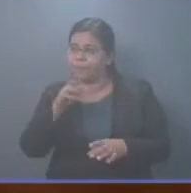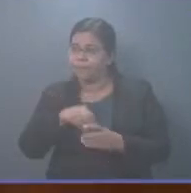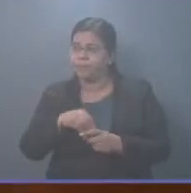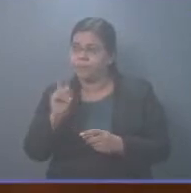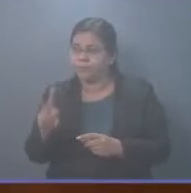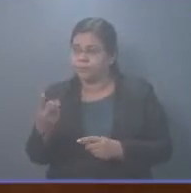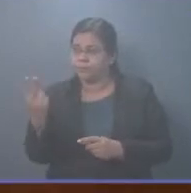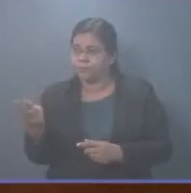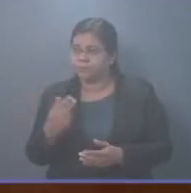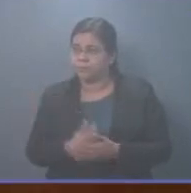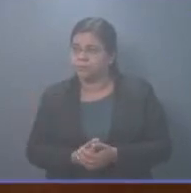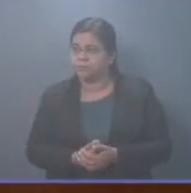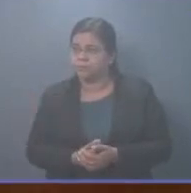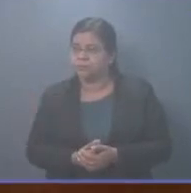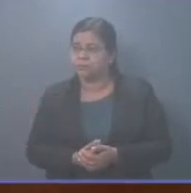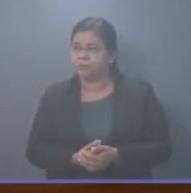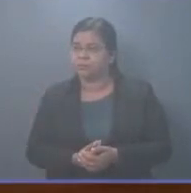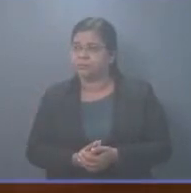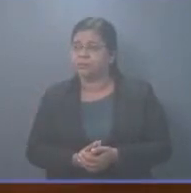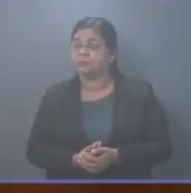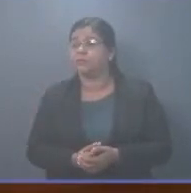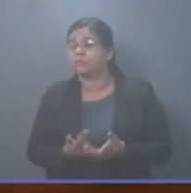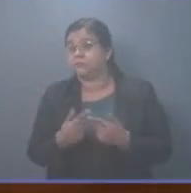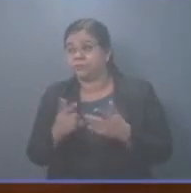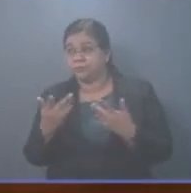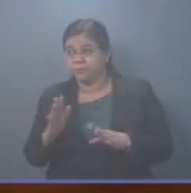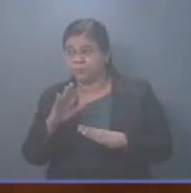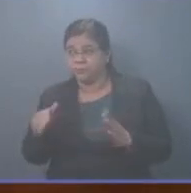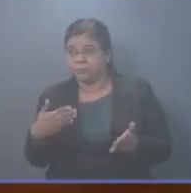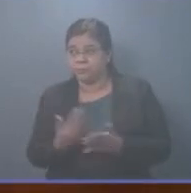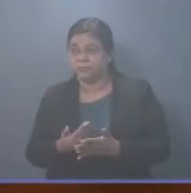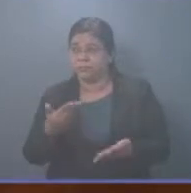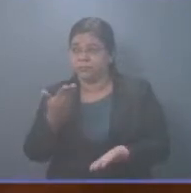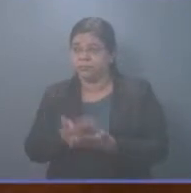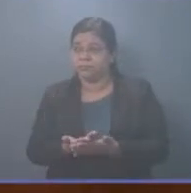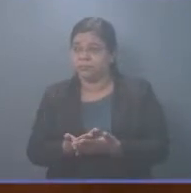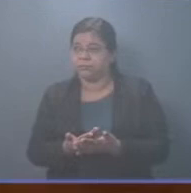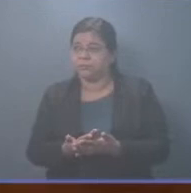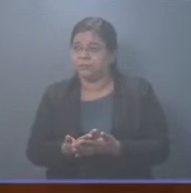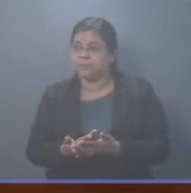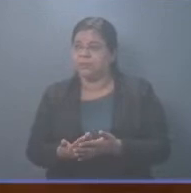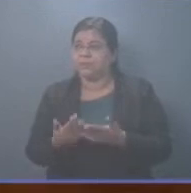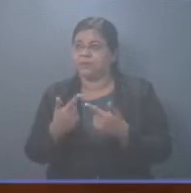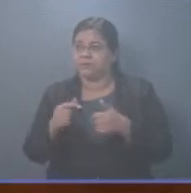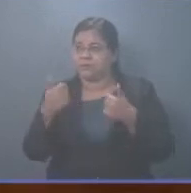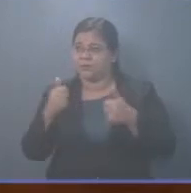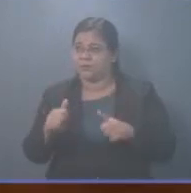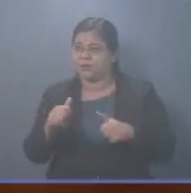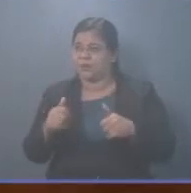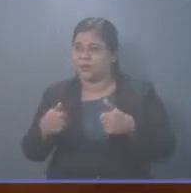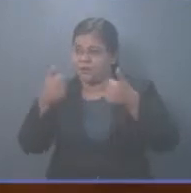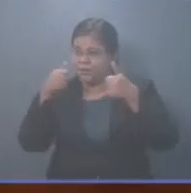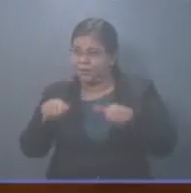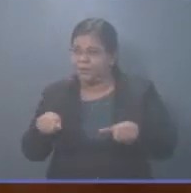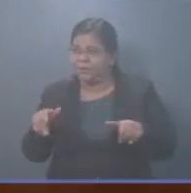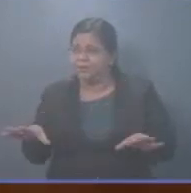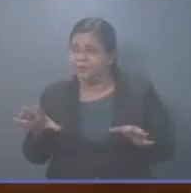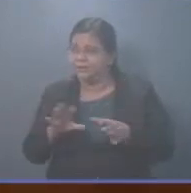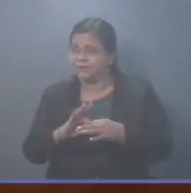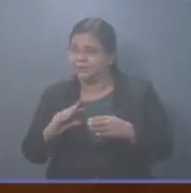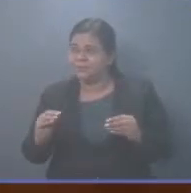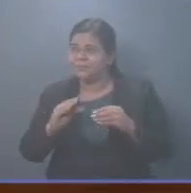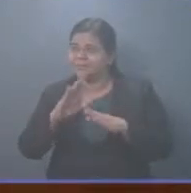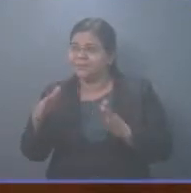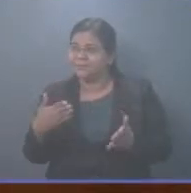inciso, ya que en las instituciones privadas se hablaba de que éstas procurarán la creación de programas y líneas de crédito con condiciones y tasas de interés